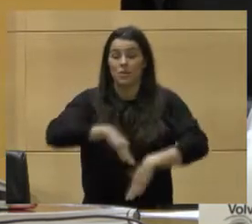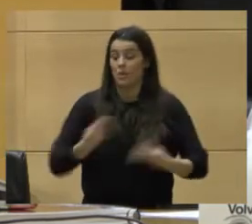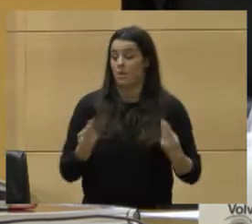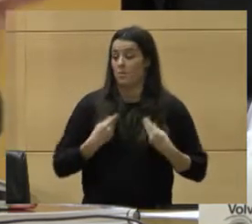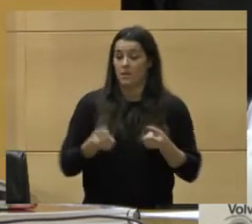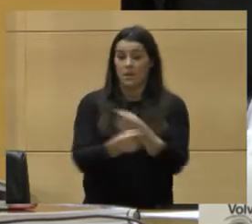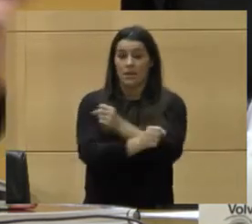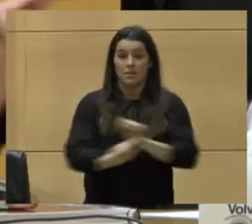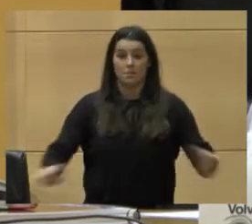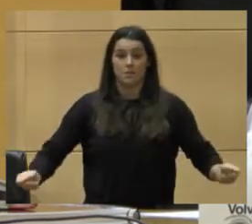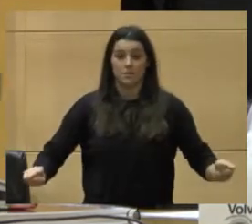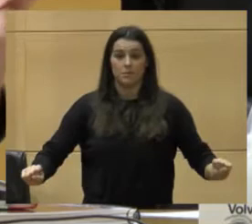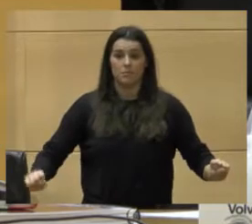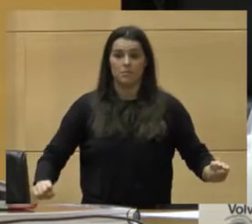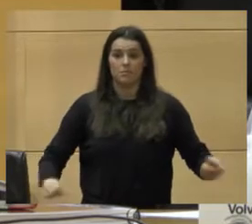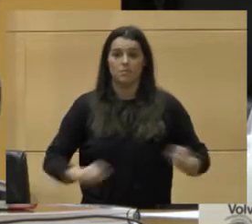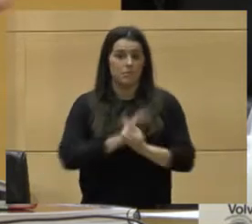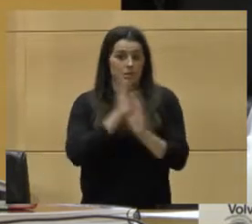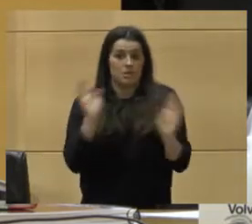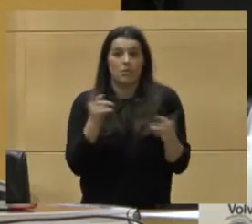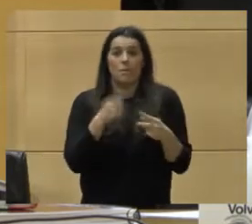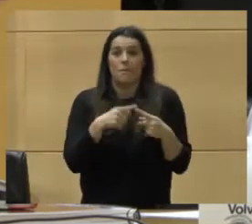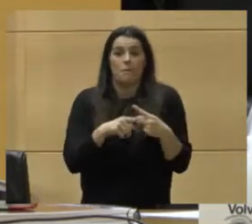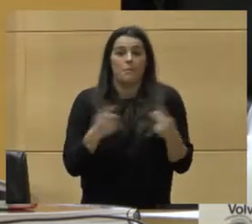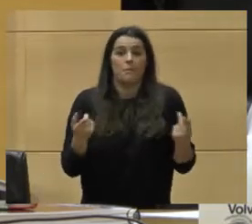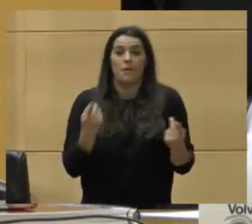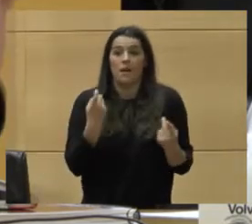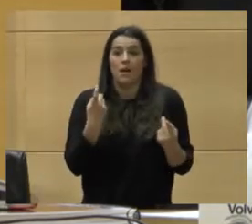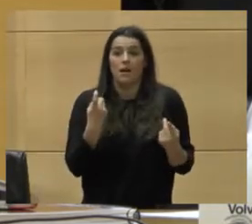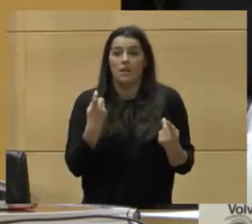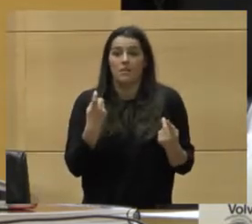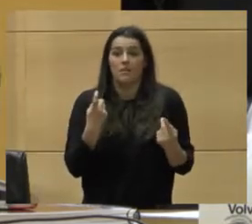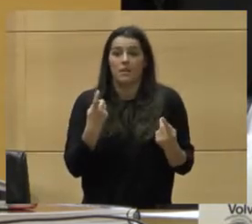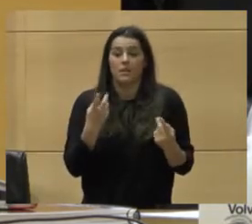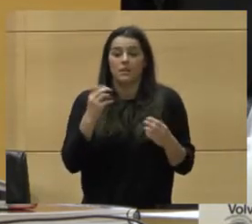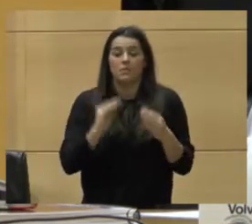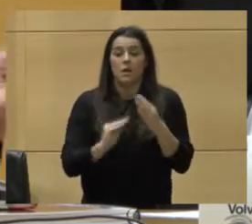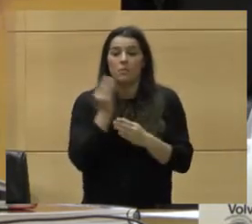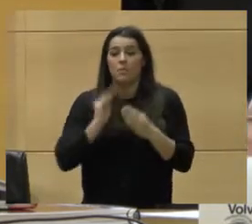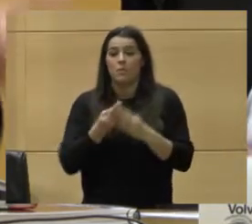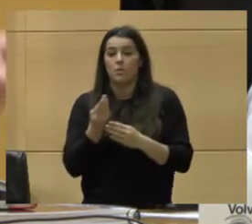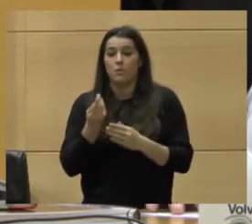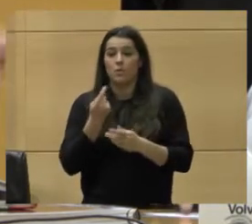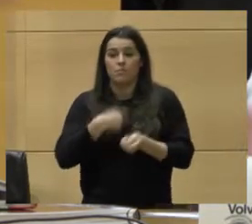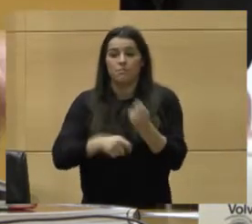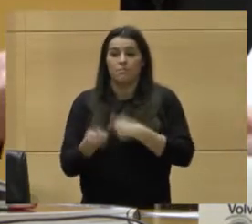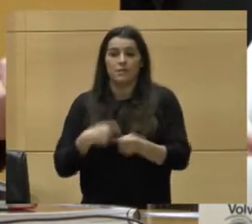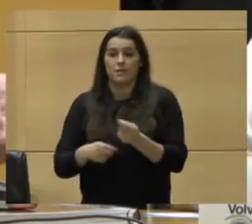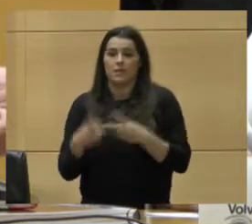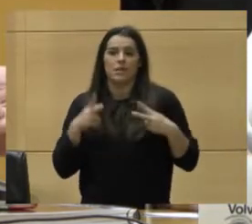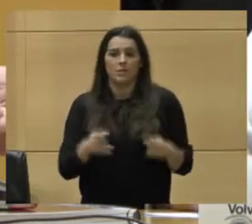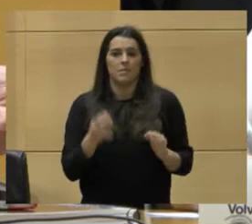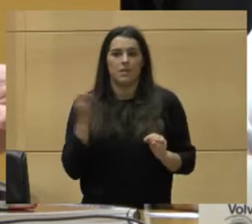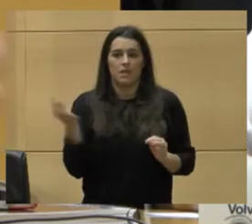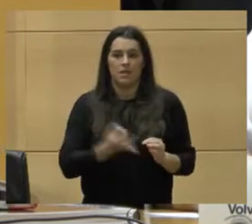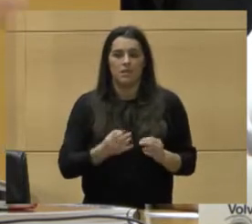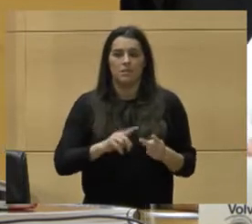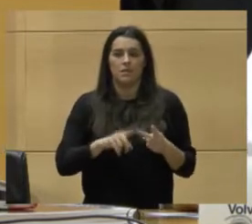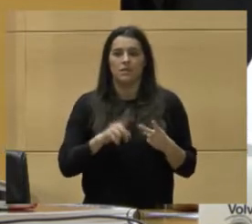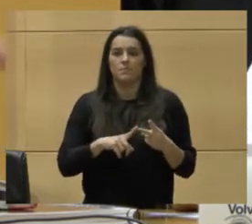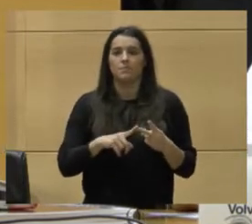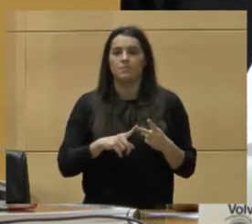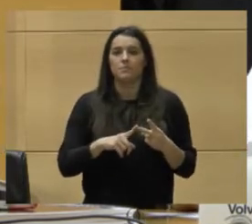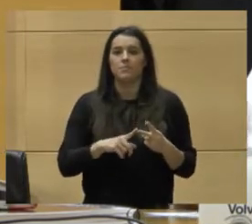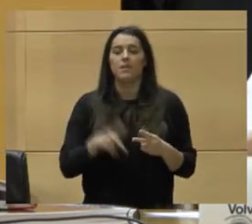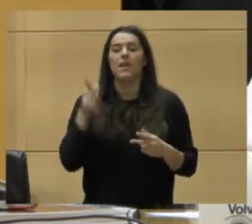tiene que haber un cambio en el vector es decir la sociedad de la producción de mercancías tiene sus límites el segundo el derecho a vivir bien creo que